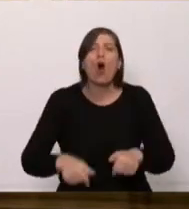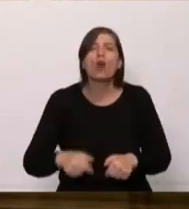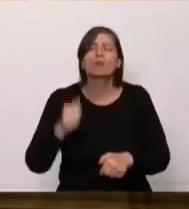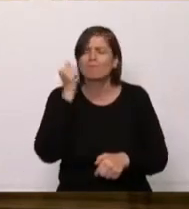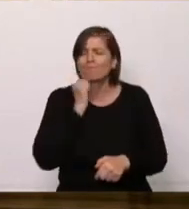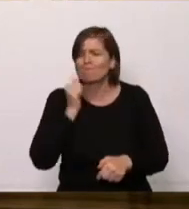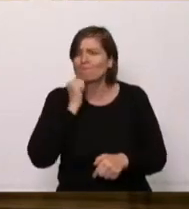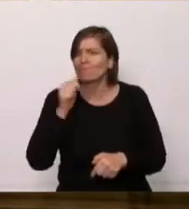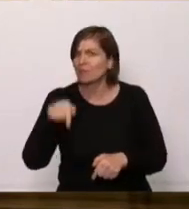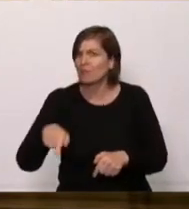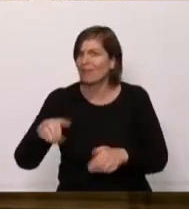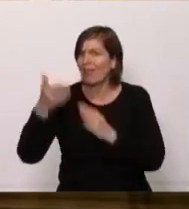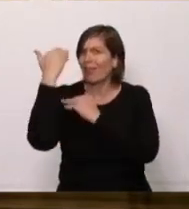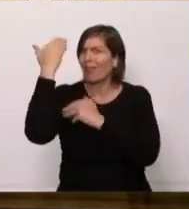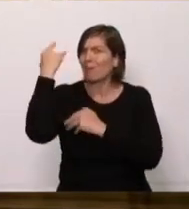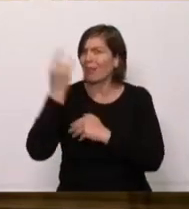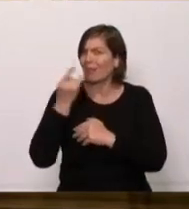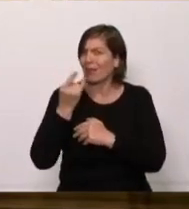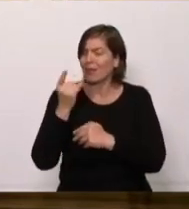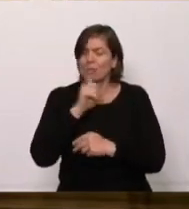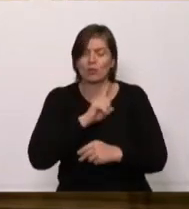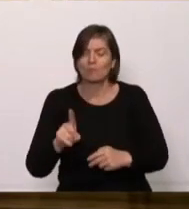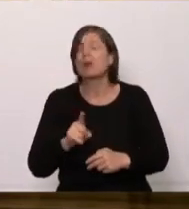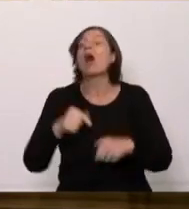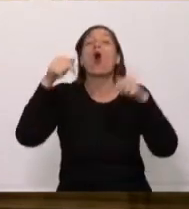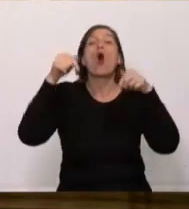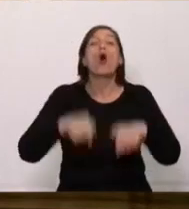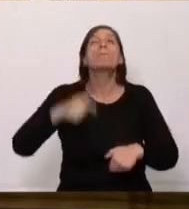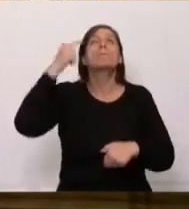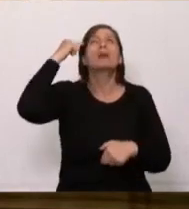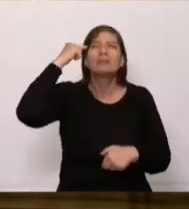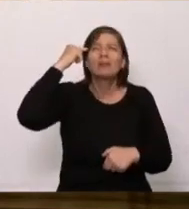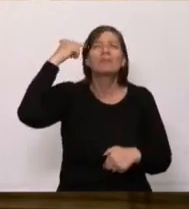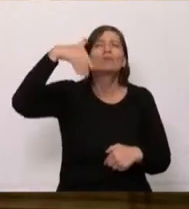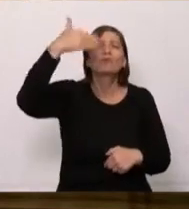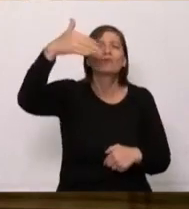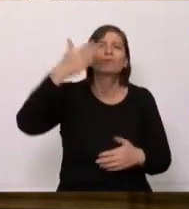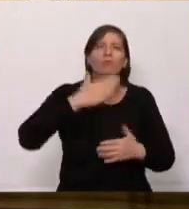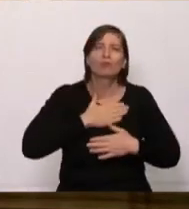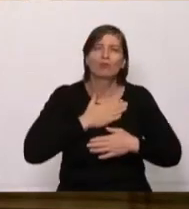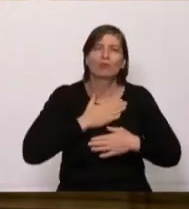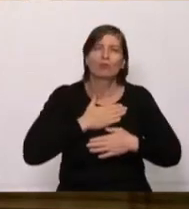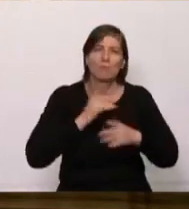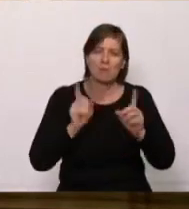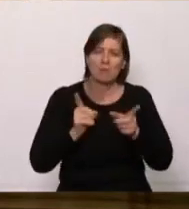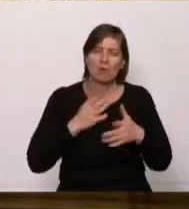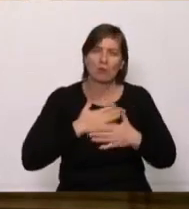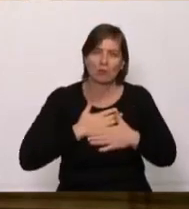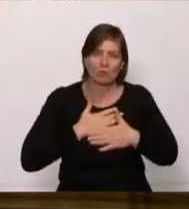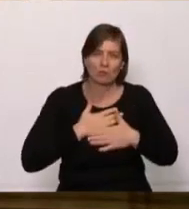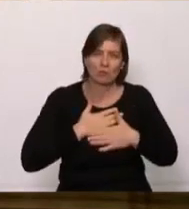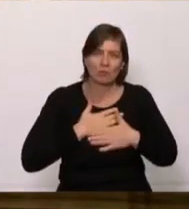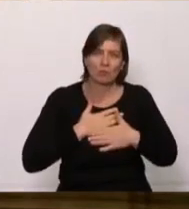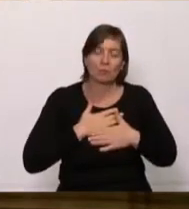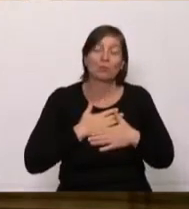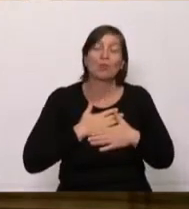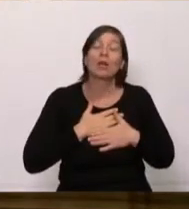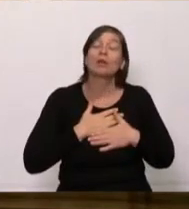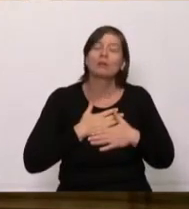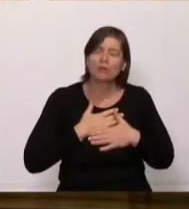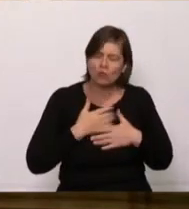en la hipocresía de nuestras clases dirigentes, creo que podemos hoy pensar en la propia hipocresía. ¿Será